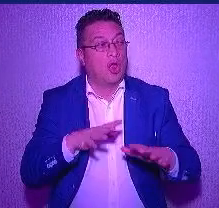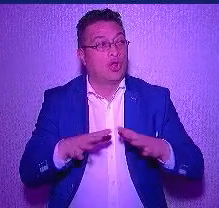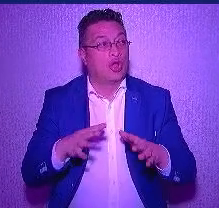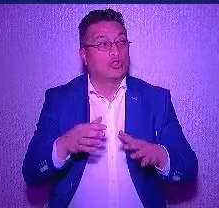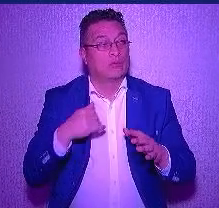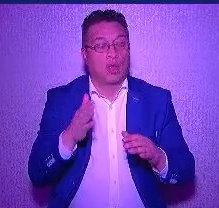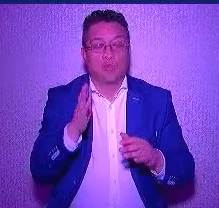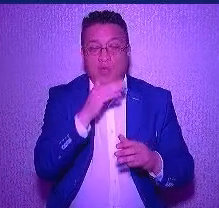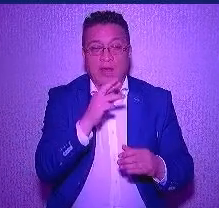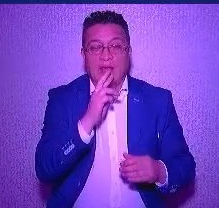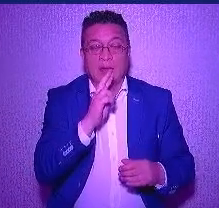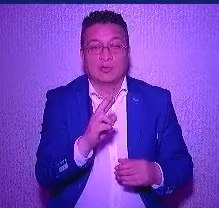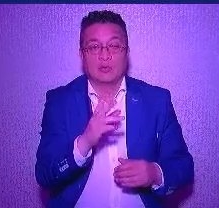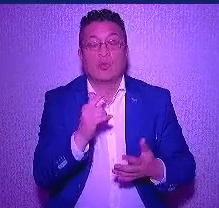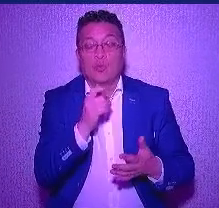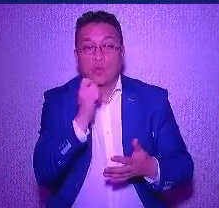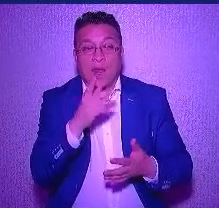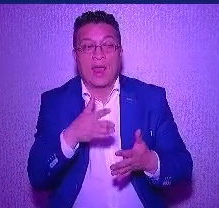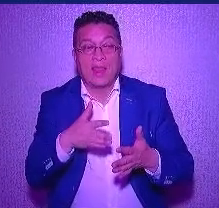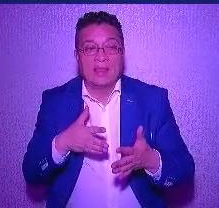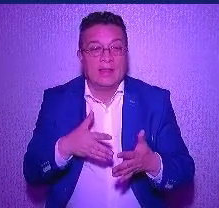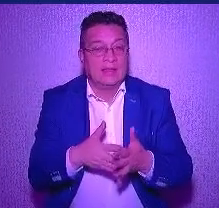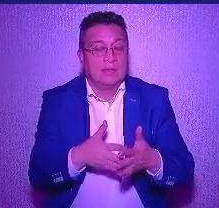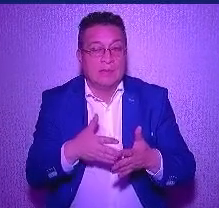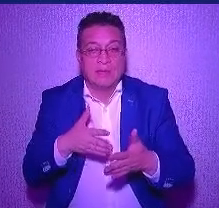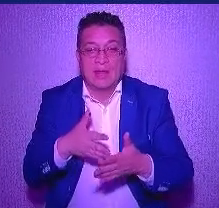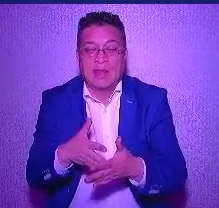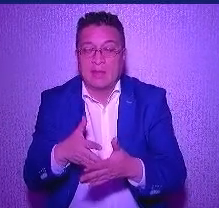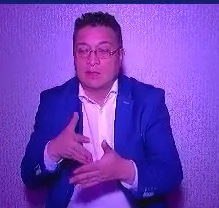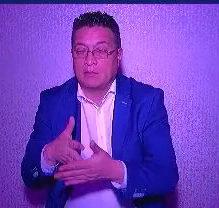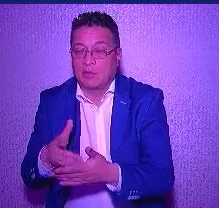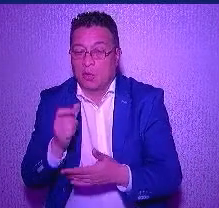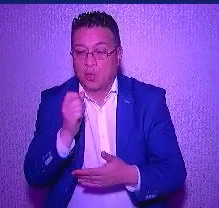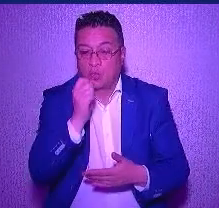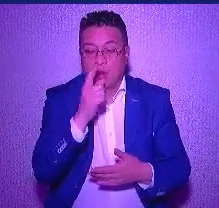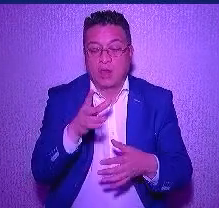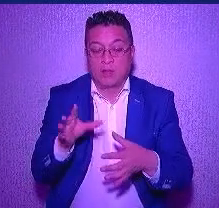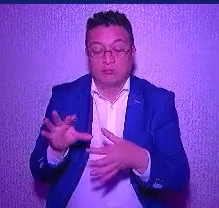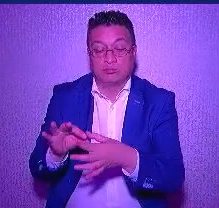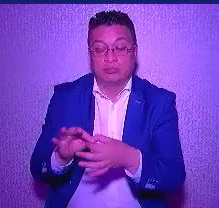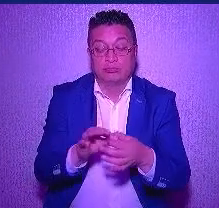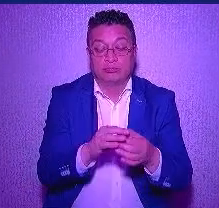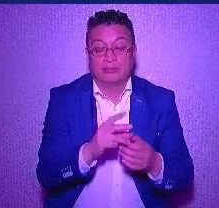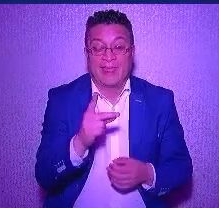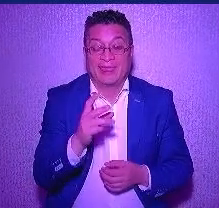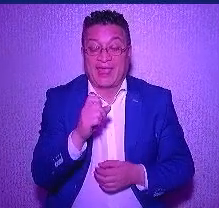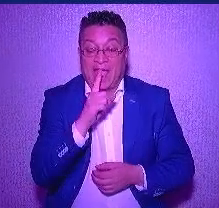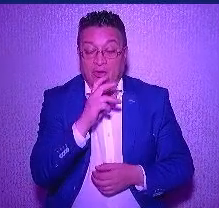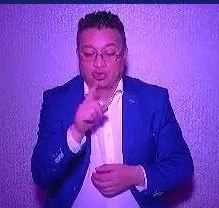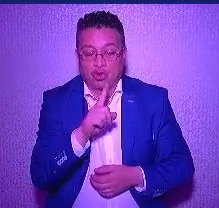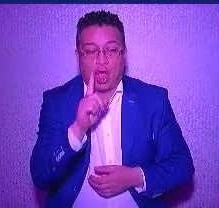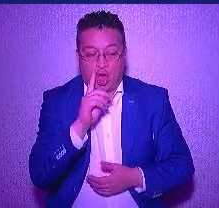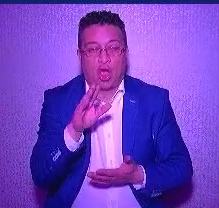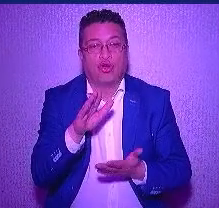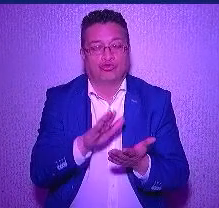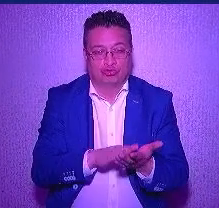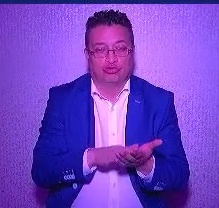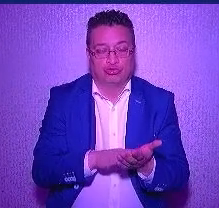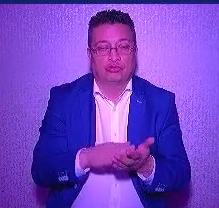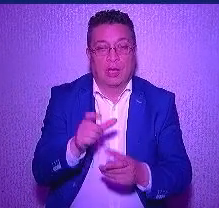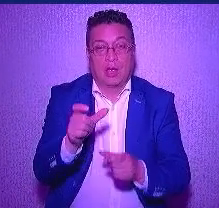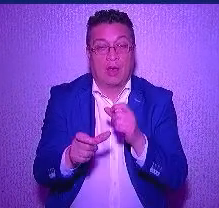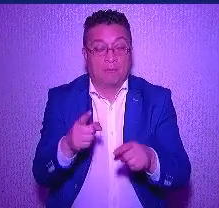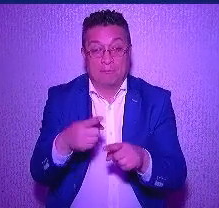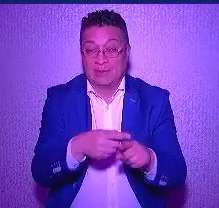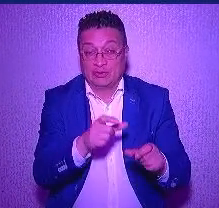respuesta los límites de esos no conjuntos de datos están están presentes y la sociedad no puede perder